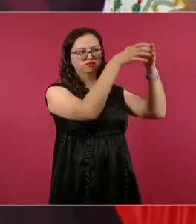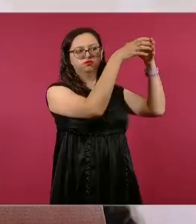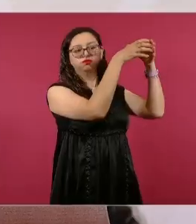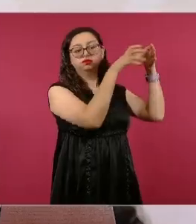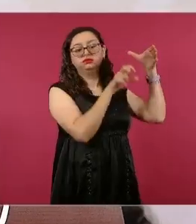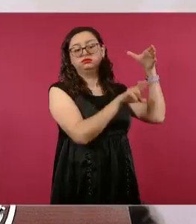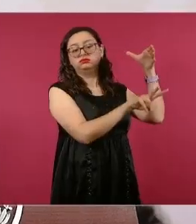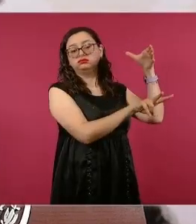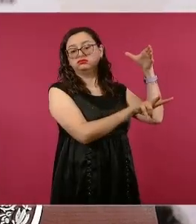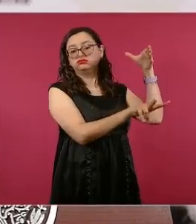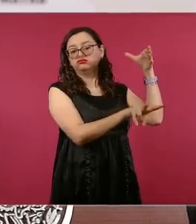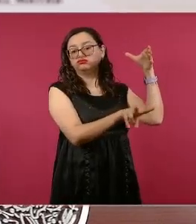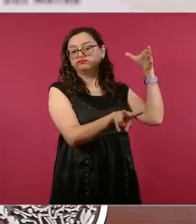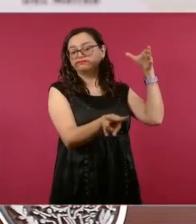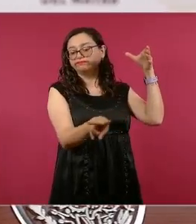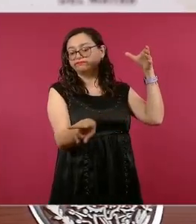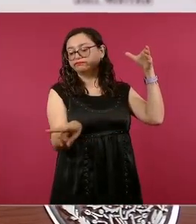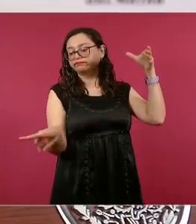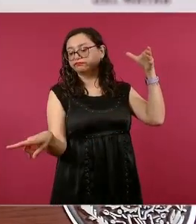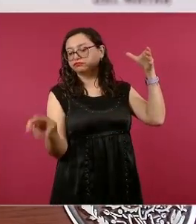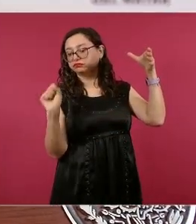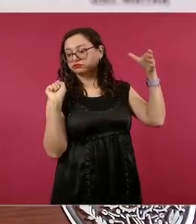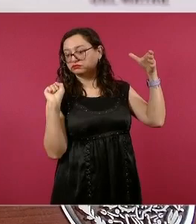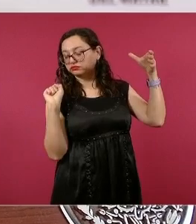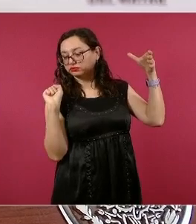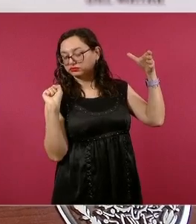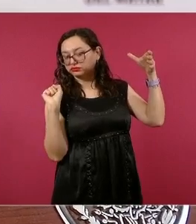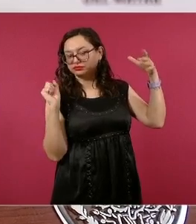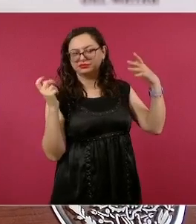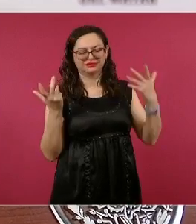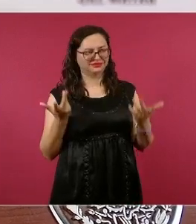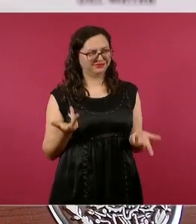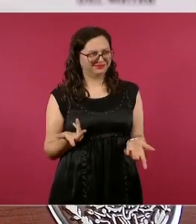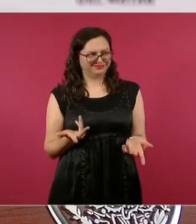como si se tratara de psicología social.